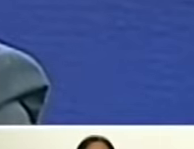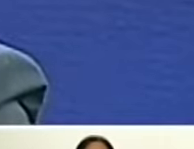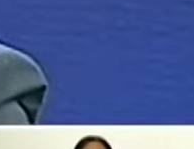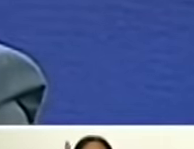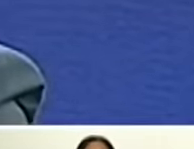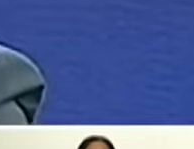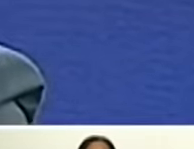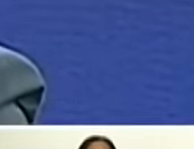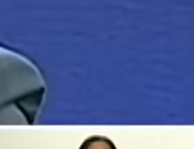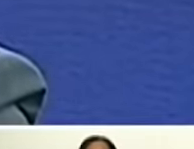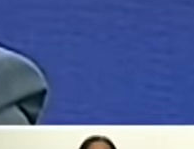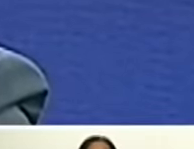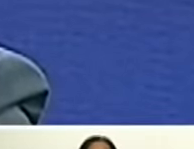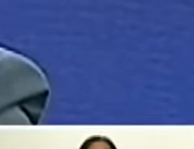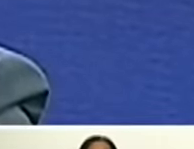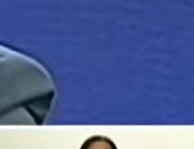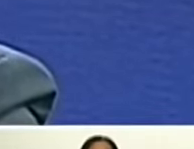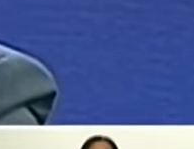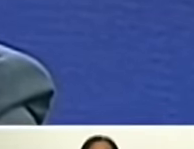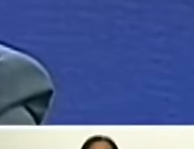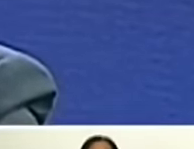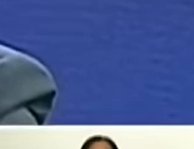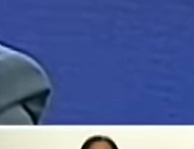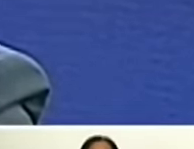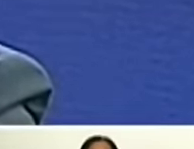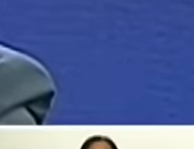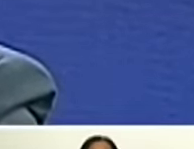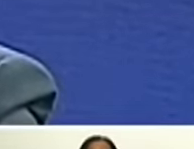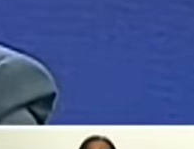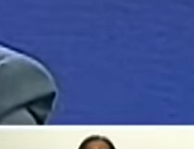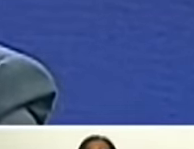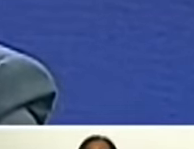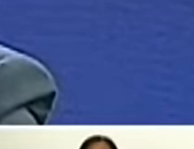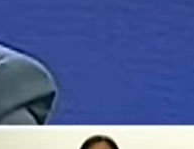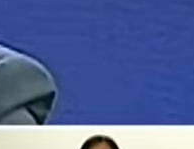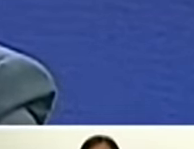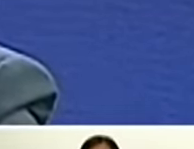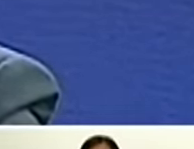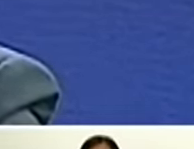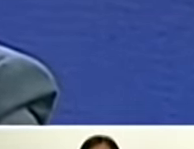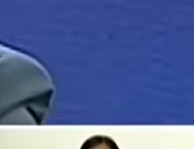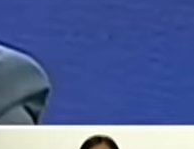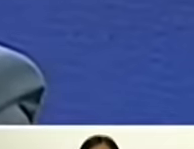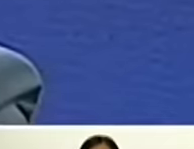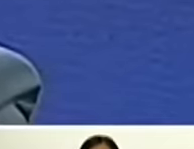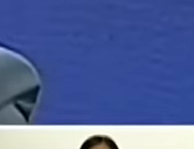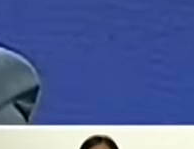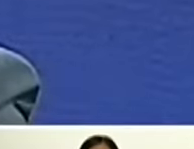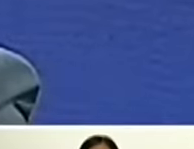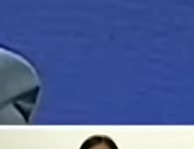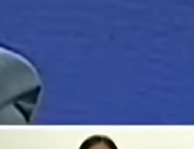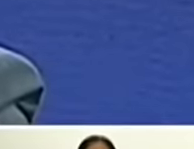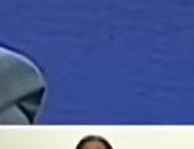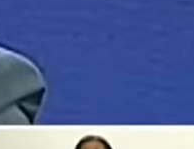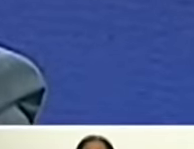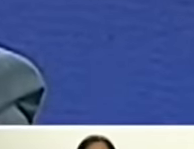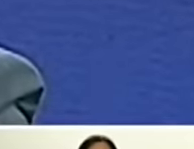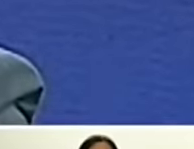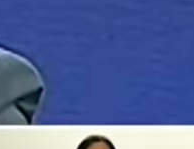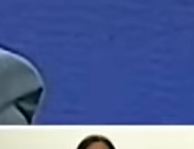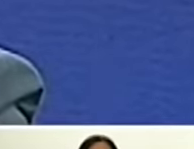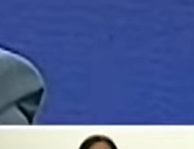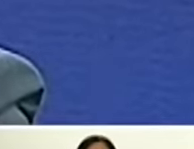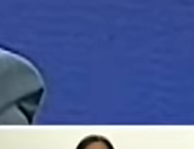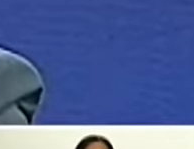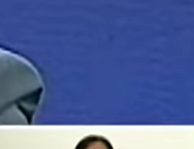Francisco de Paula Santander, el hombre que Bolívar había puesto en la cúspide para dirigir la República